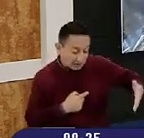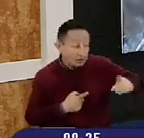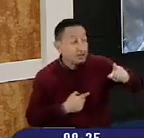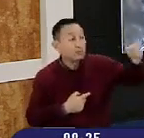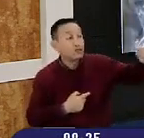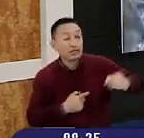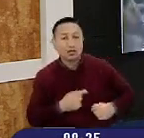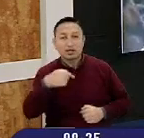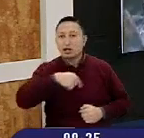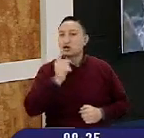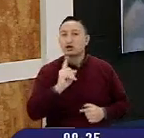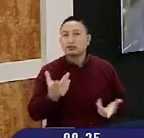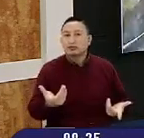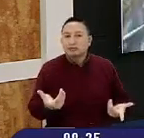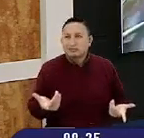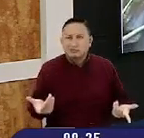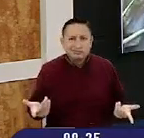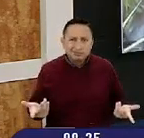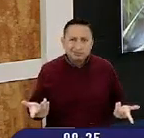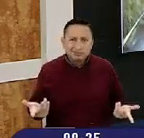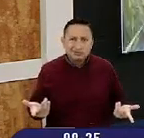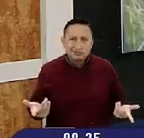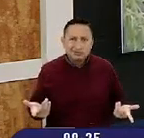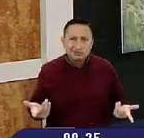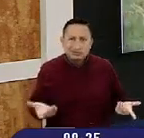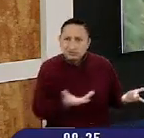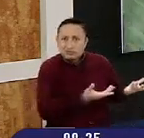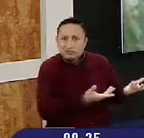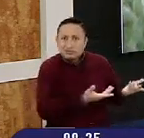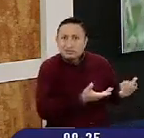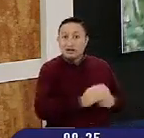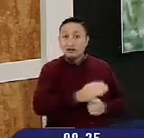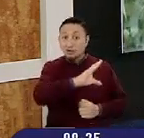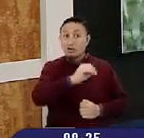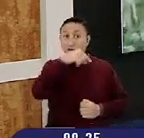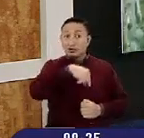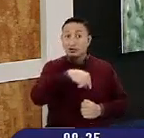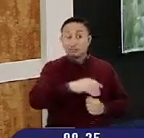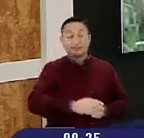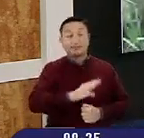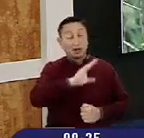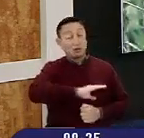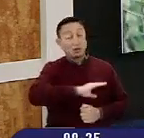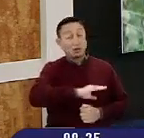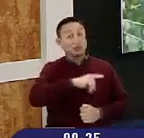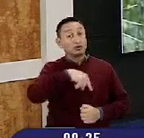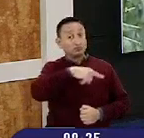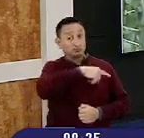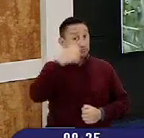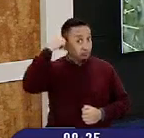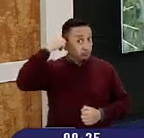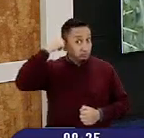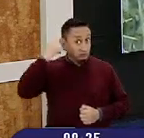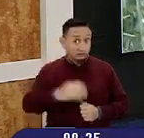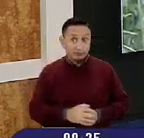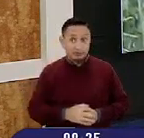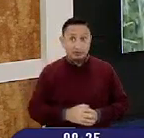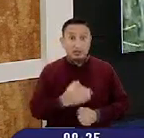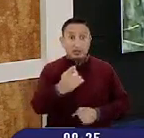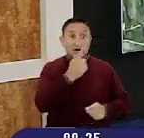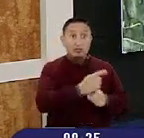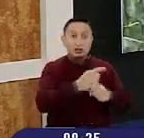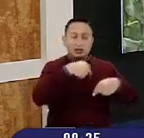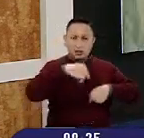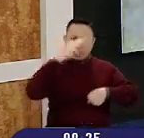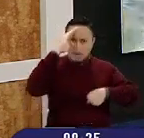el de allá. Oh, o sea, y claro, y bien dice don Topo en llamar la atención al municipio de Quito, pues para eso también se tiene esta